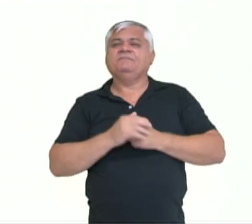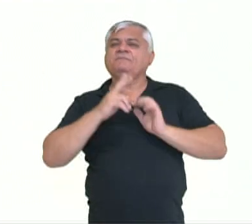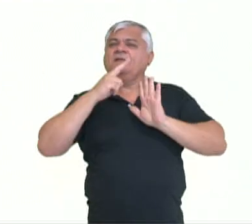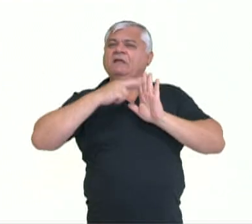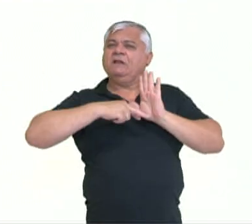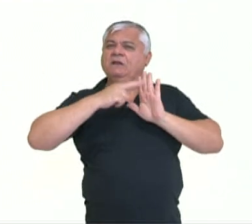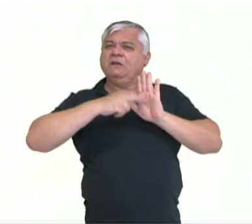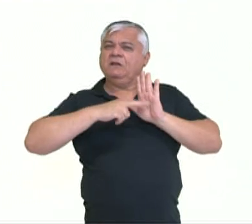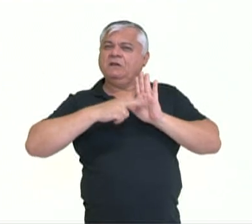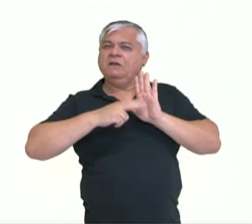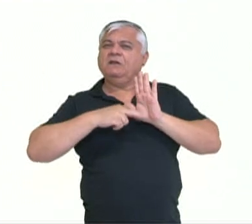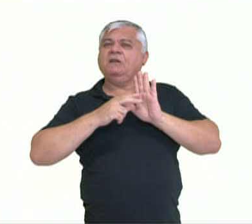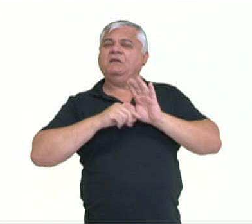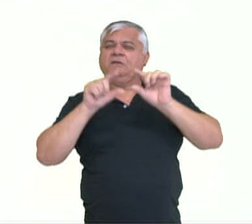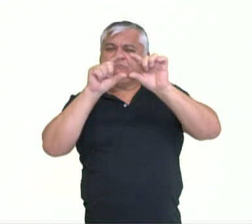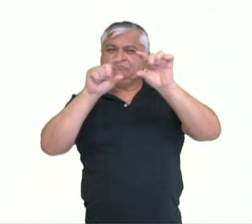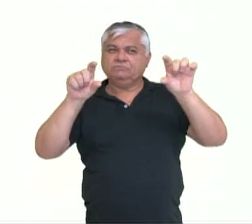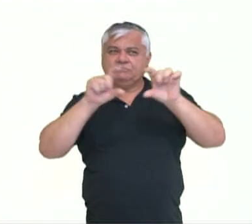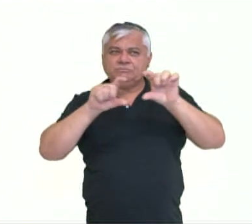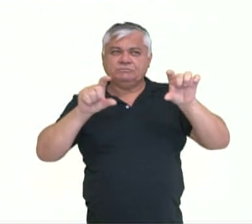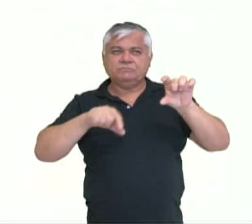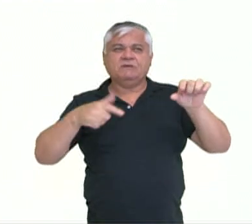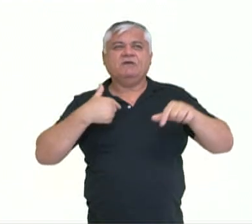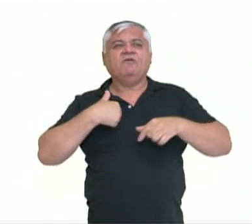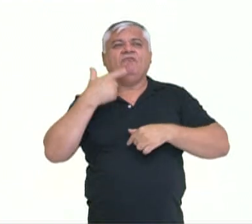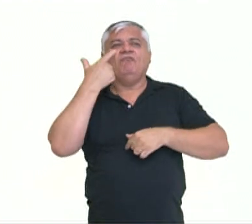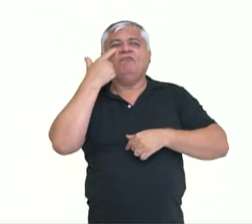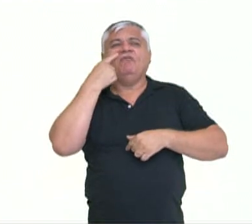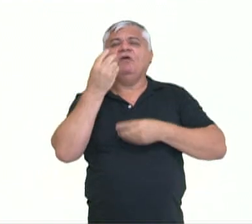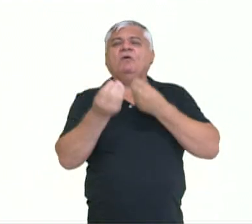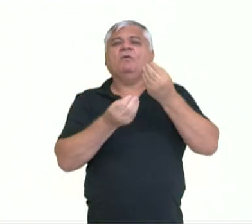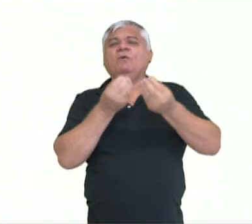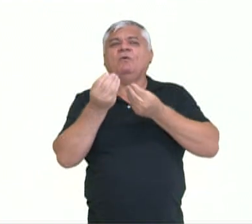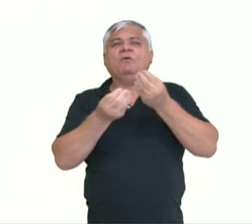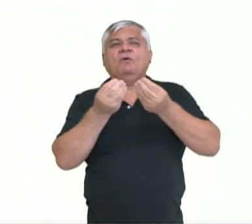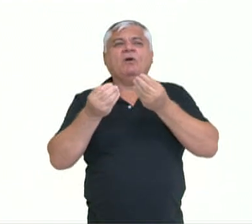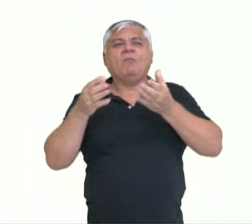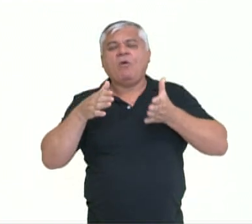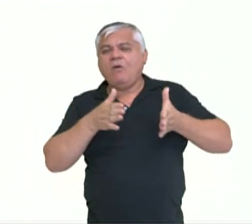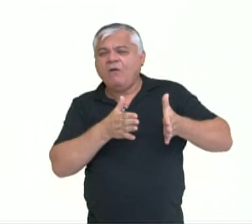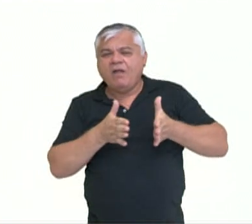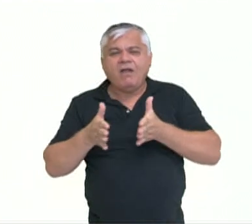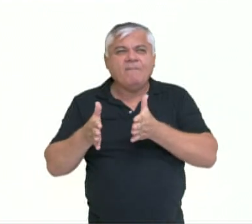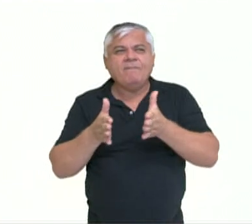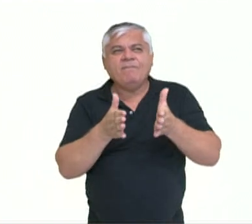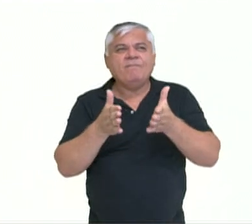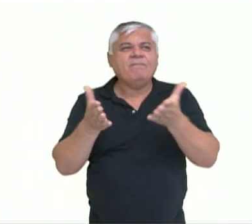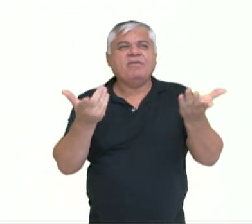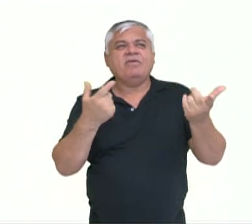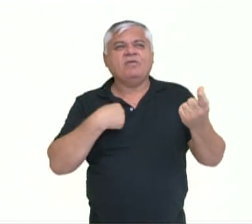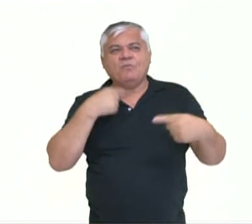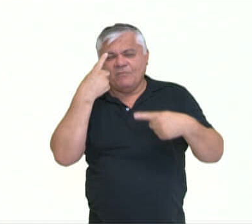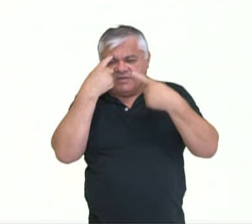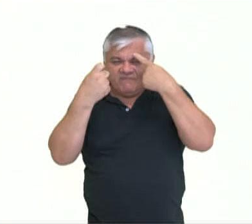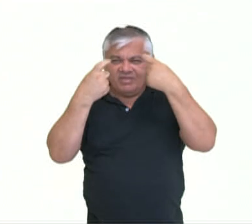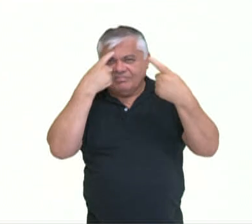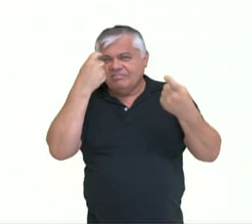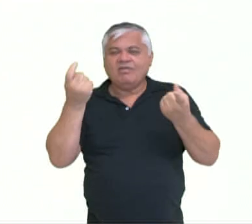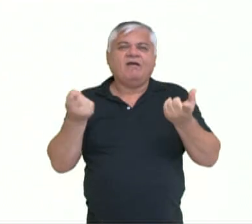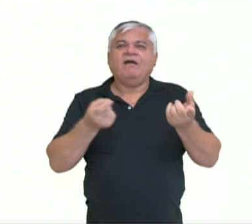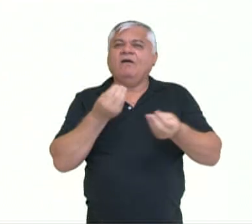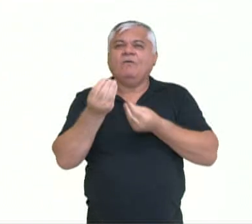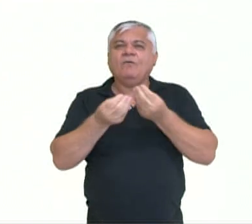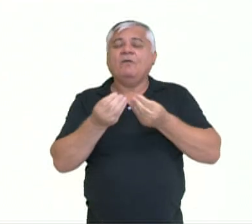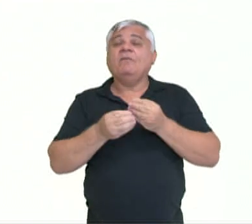conociendo otras ramas, recorriendo caminos, es intentar cambiar. ¿Cuál es el significado de